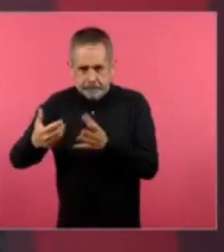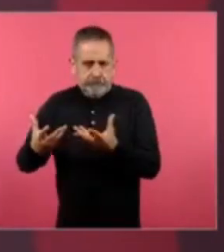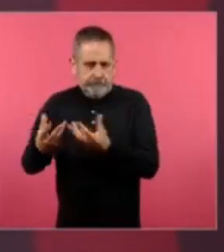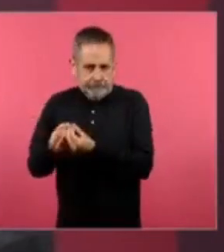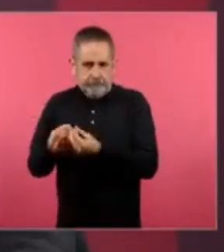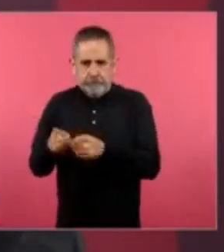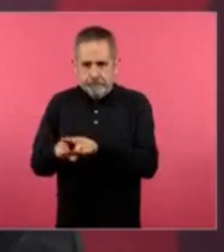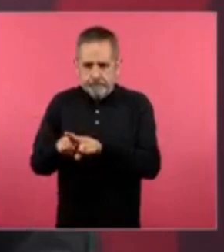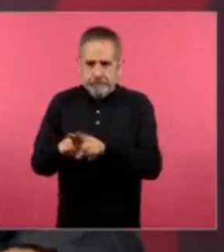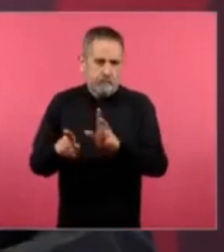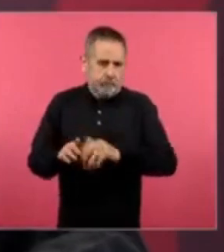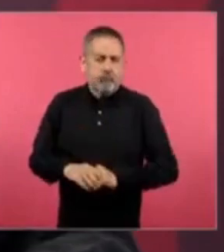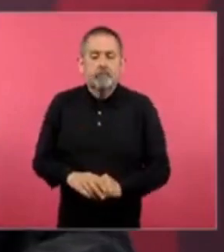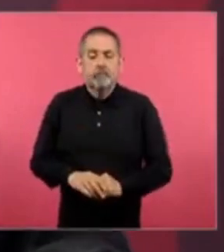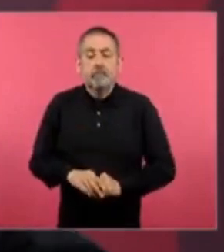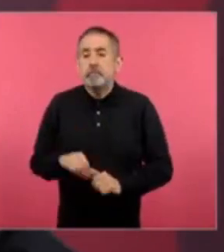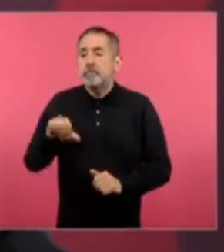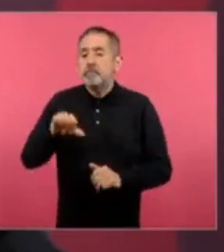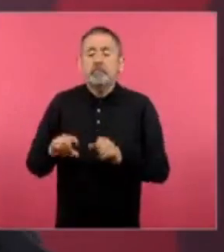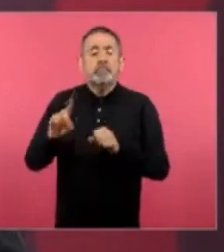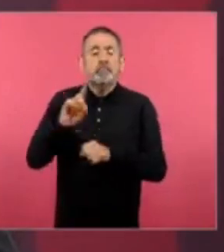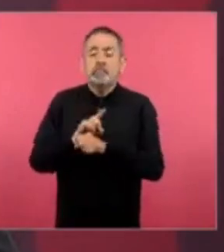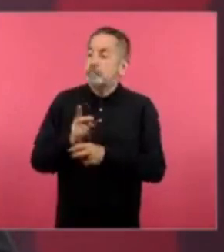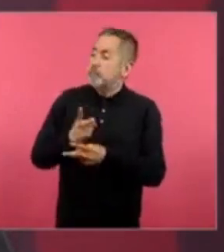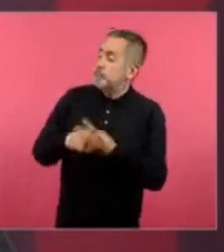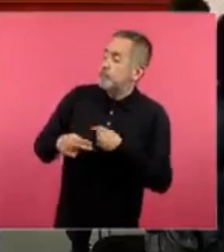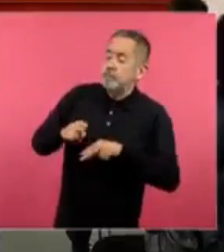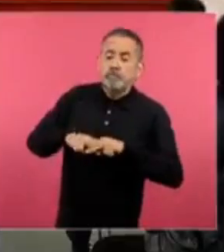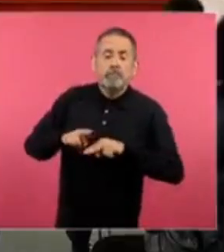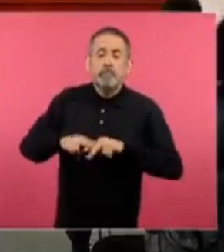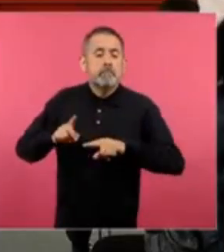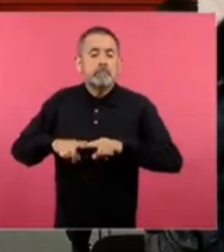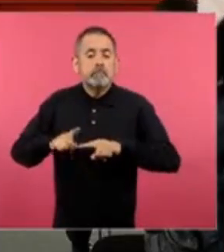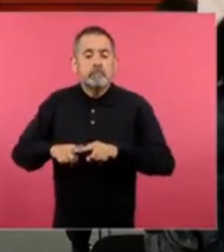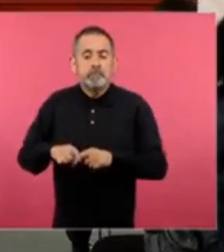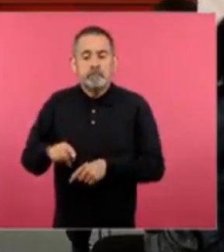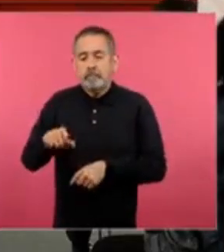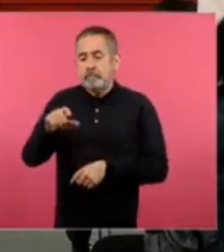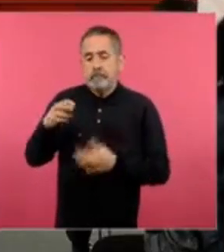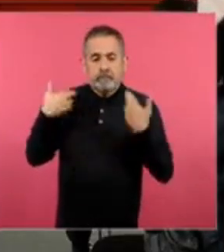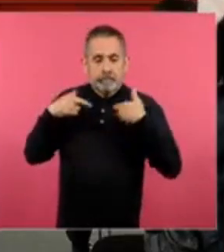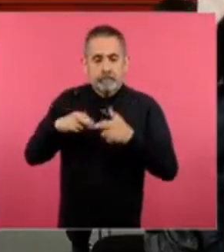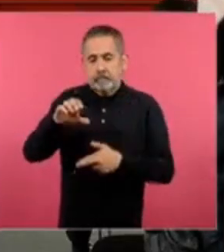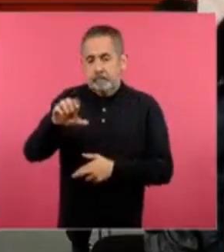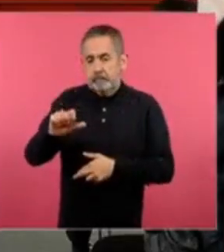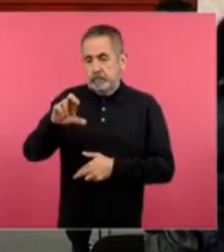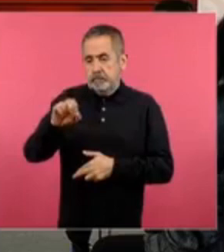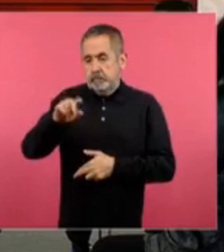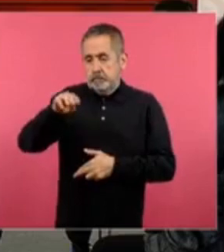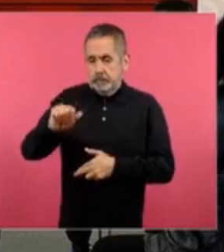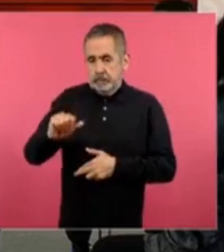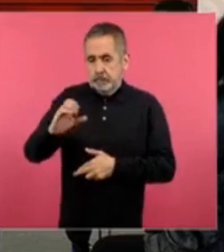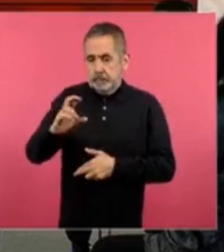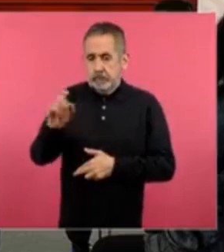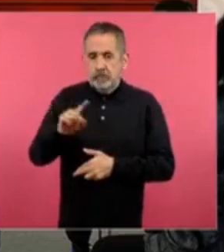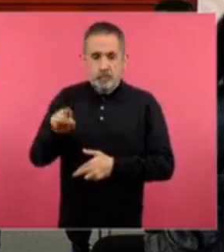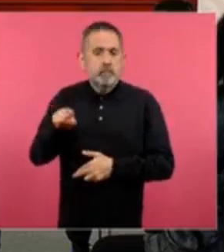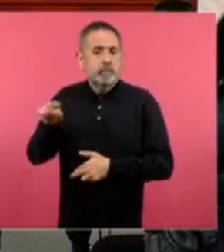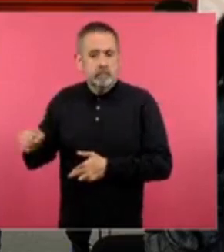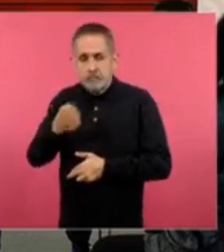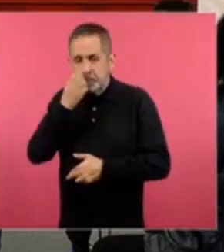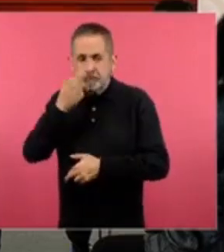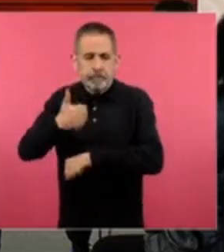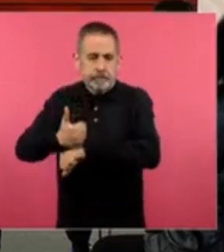fase. El día de hoy nos acompaña la maestra Carolina Cruz Figueroa, que es maestra de la Escuela